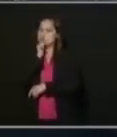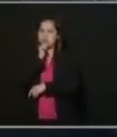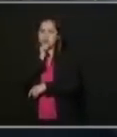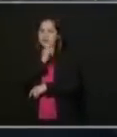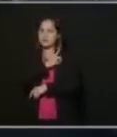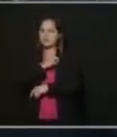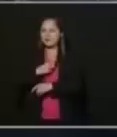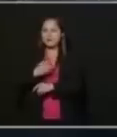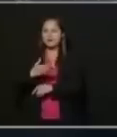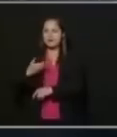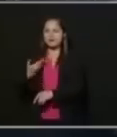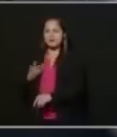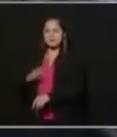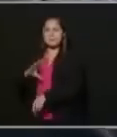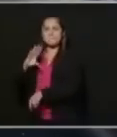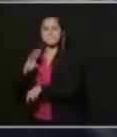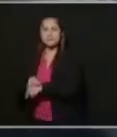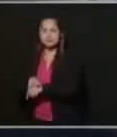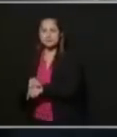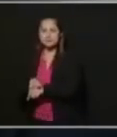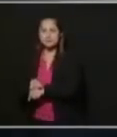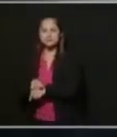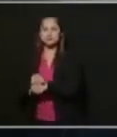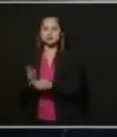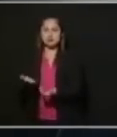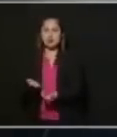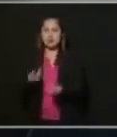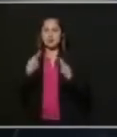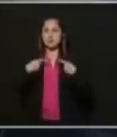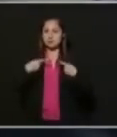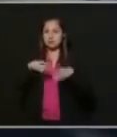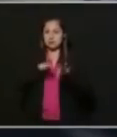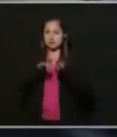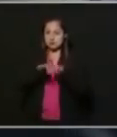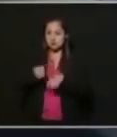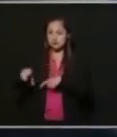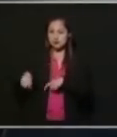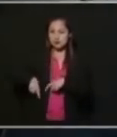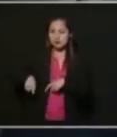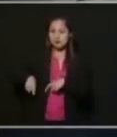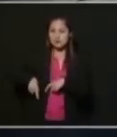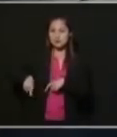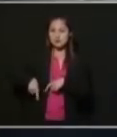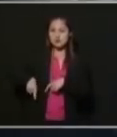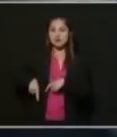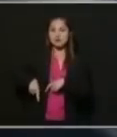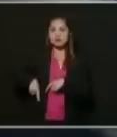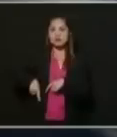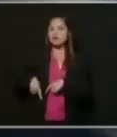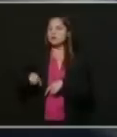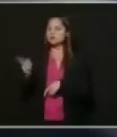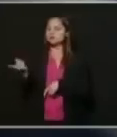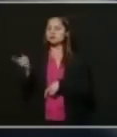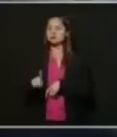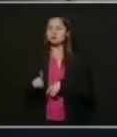Ningún funcionario sin causa de emergencia podrá ordenar cerrar calles, detener